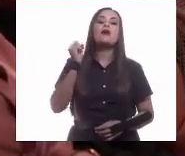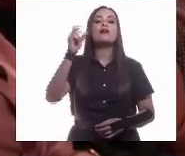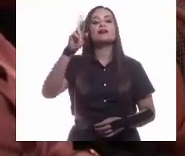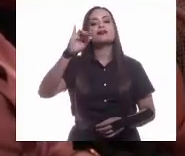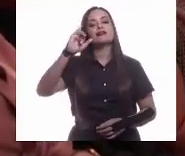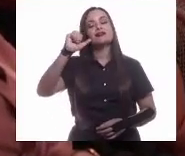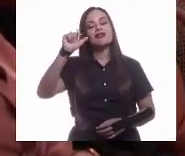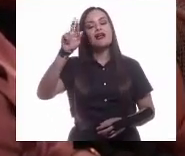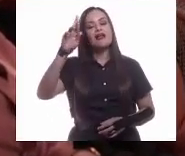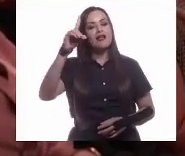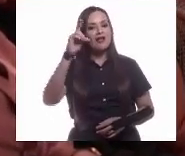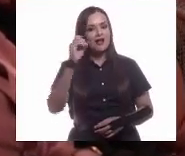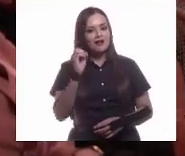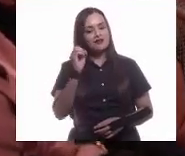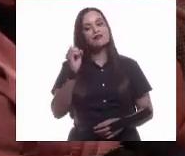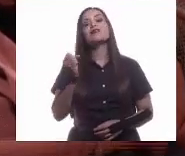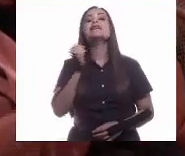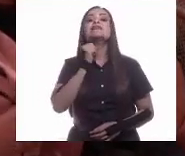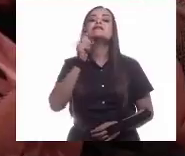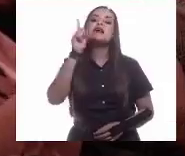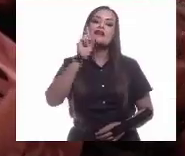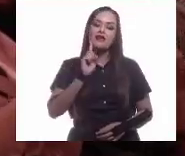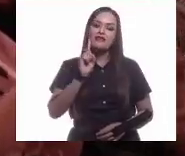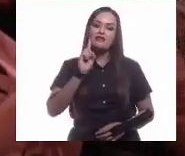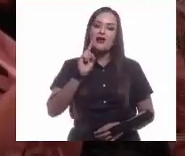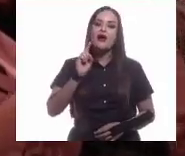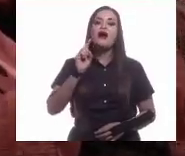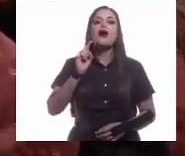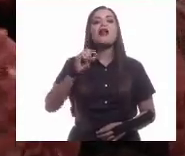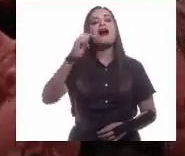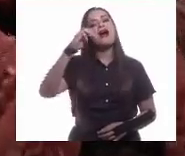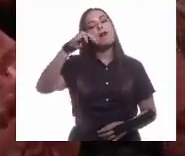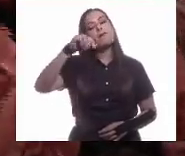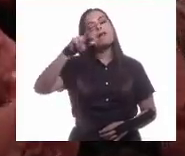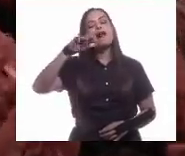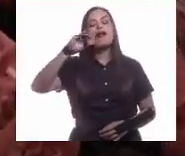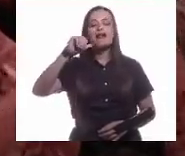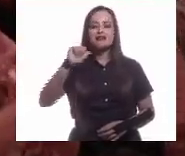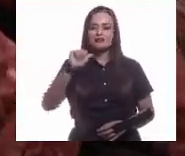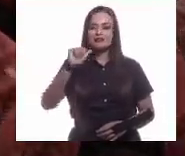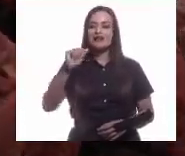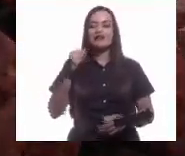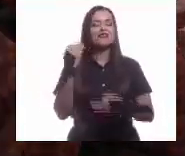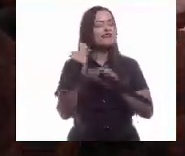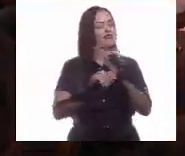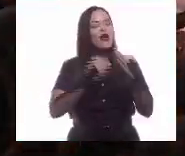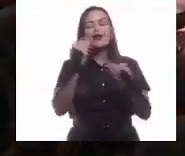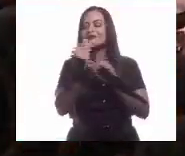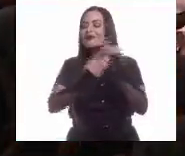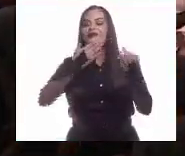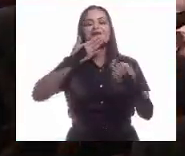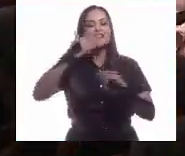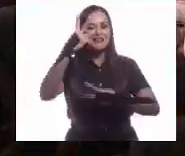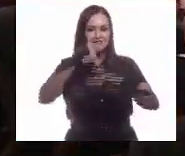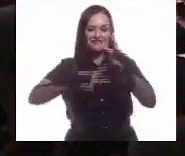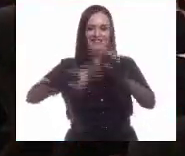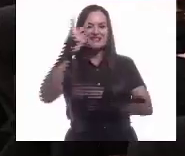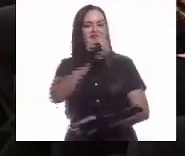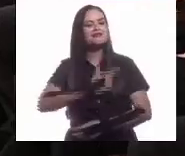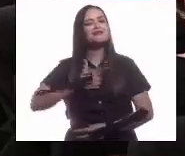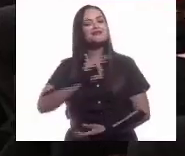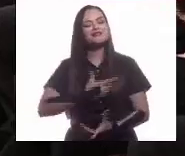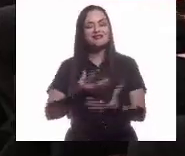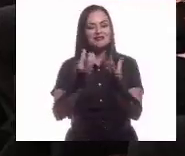Velázquez Mesa, diputado Rigoberto Mares y diputado Alfredo Porras Domínguez. Bienvenidos, es un gusto tenerlas aquí.